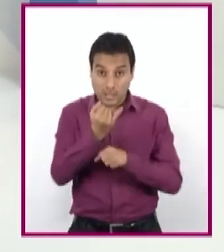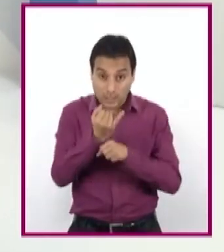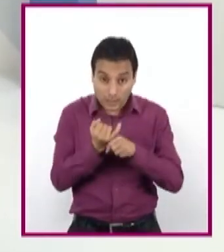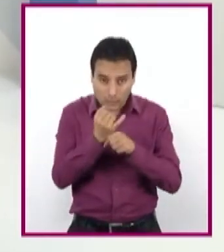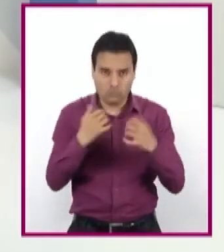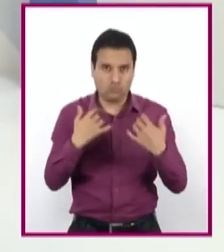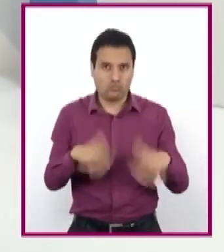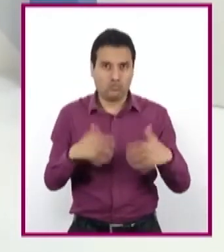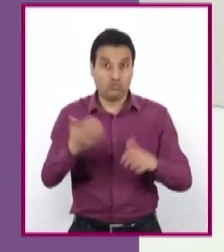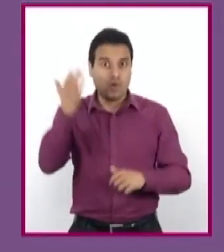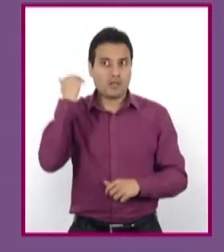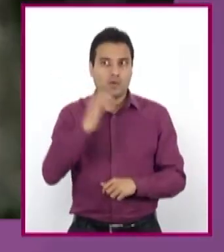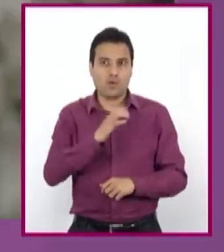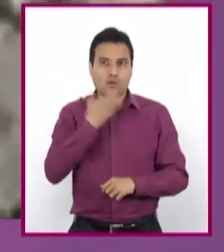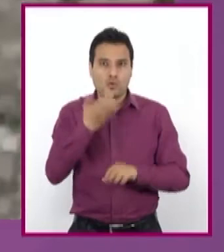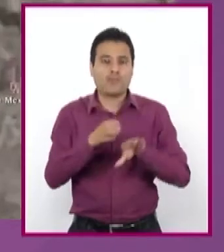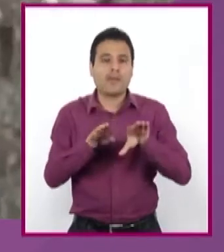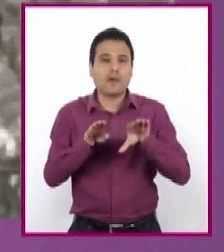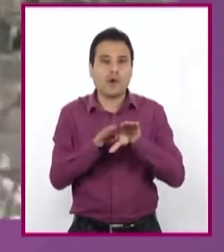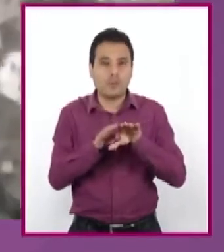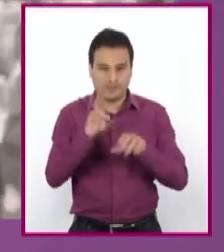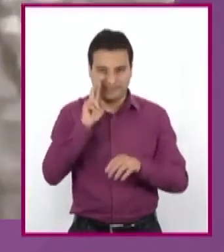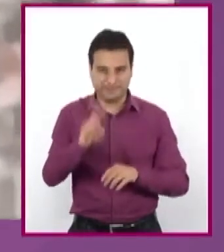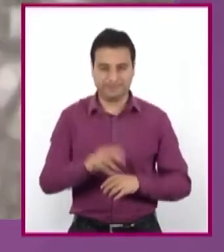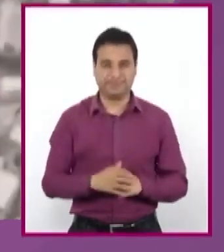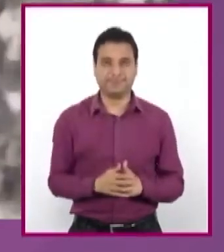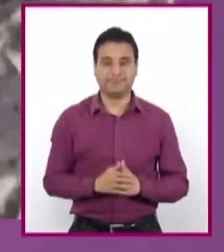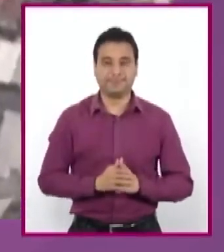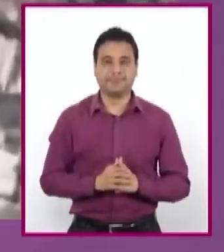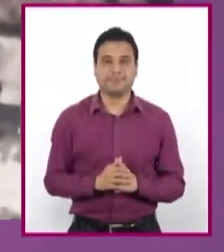costumbres de estas personas.